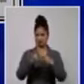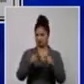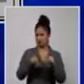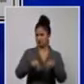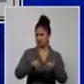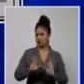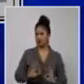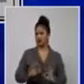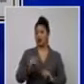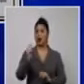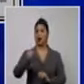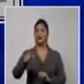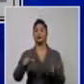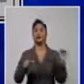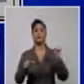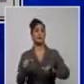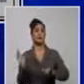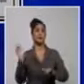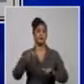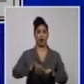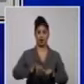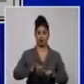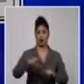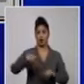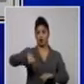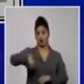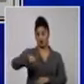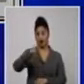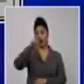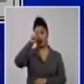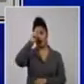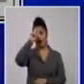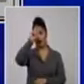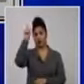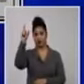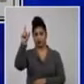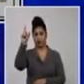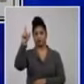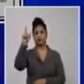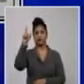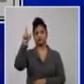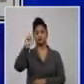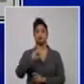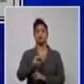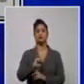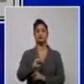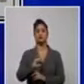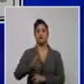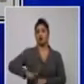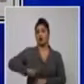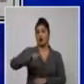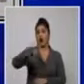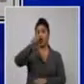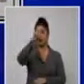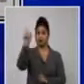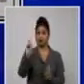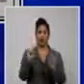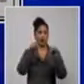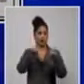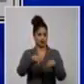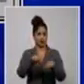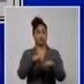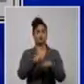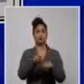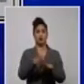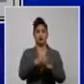vayan directamente de su aeropuerto, del aeropuerto por donde arriban, al centro de aislamiento, hasta